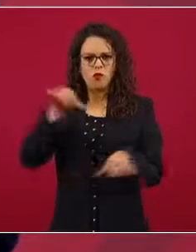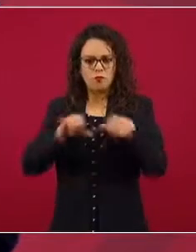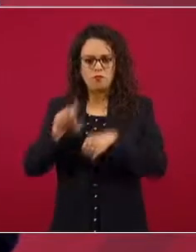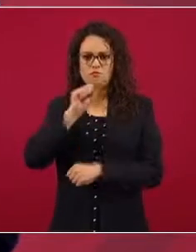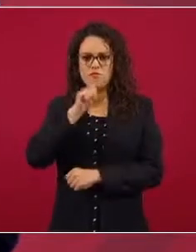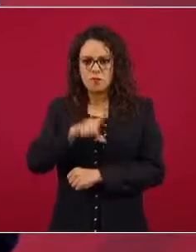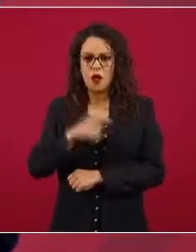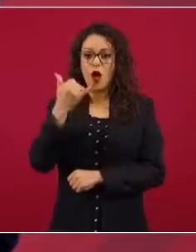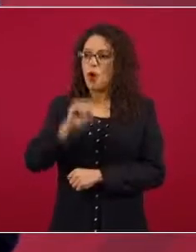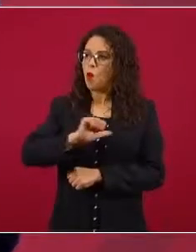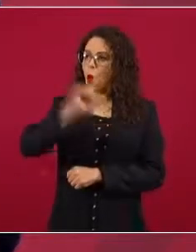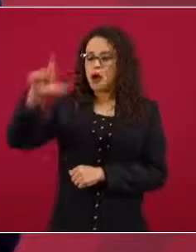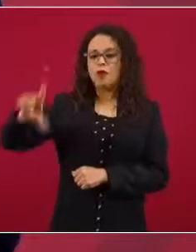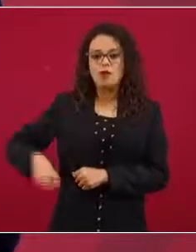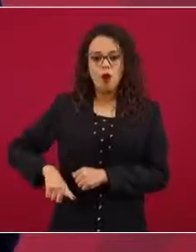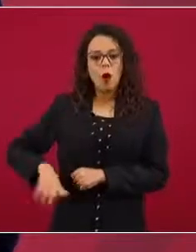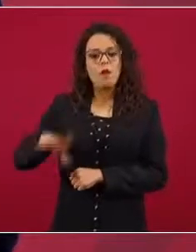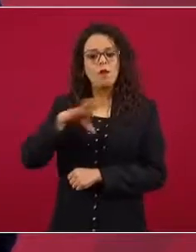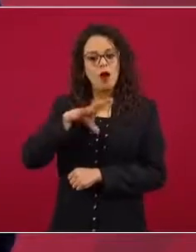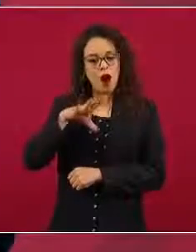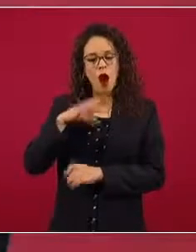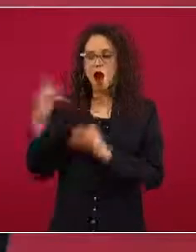comunicación y hay